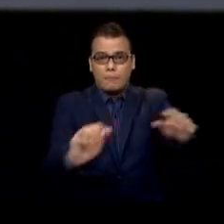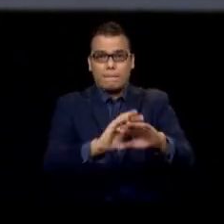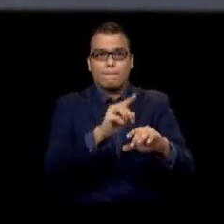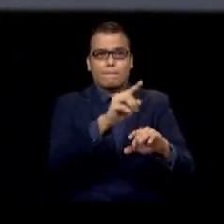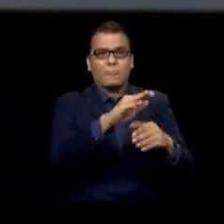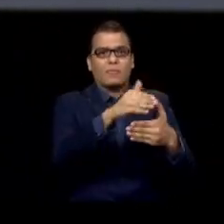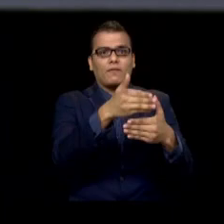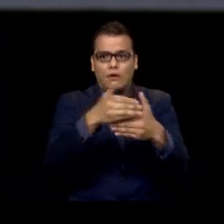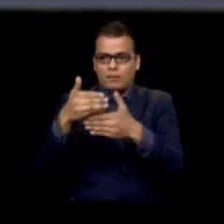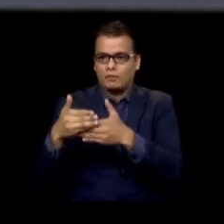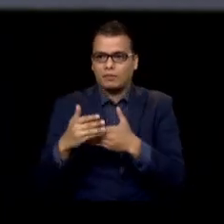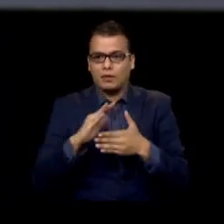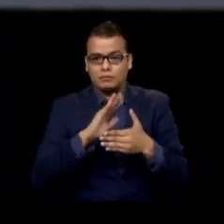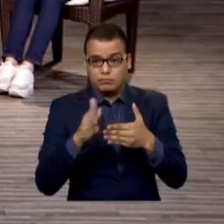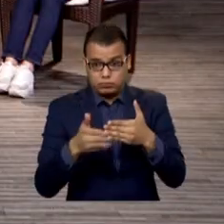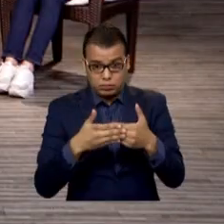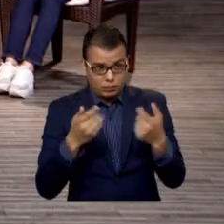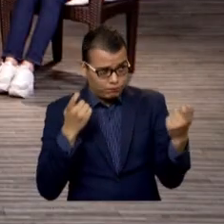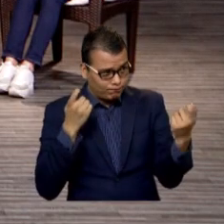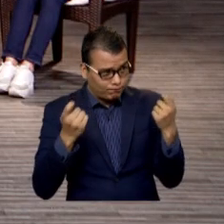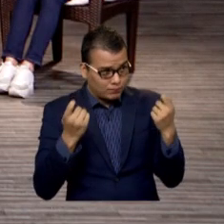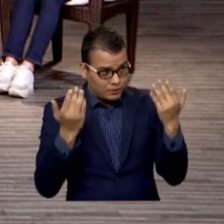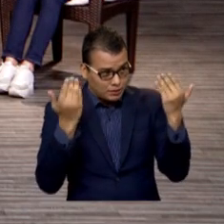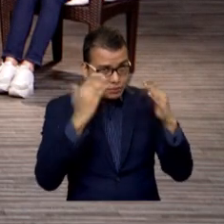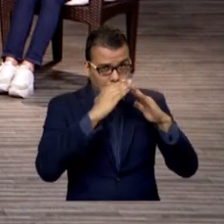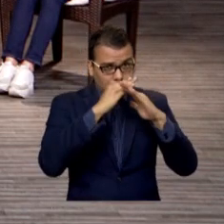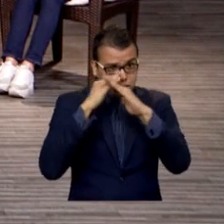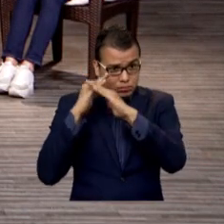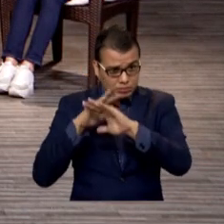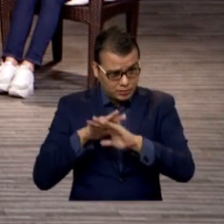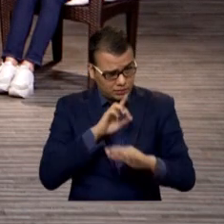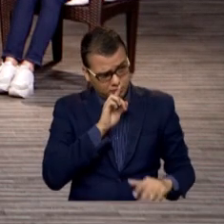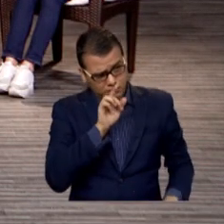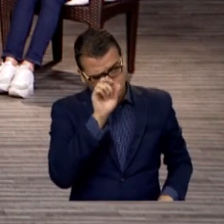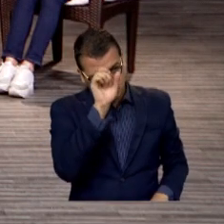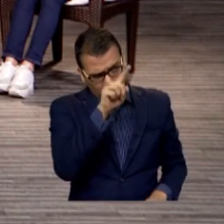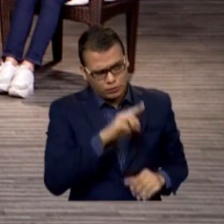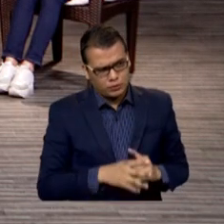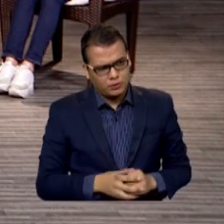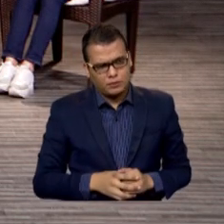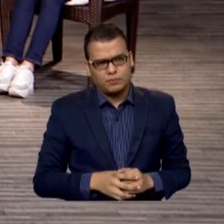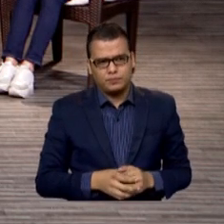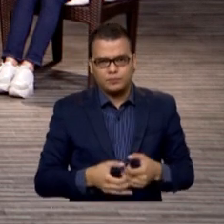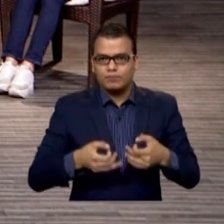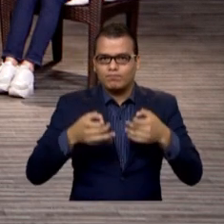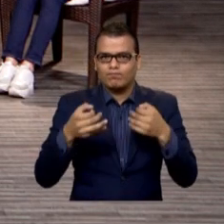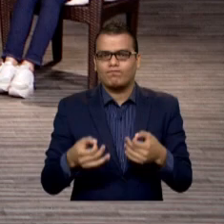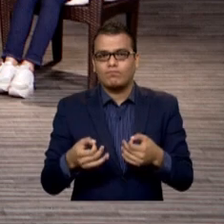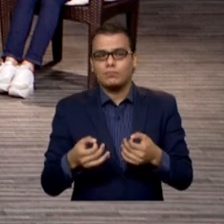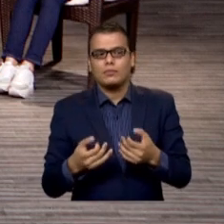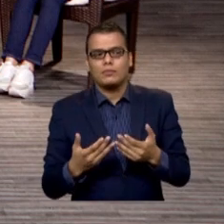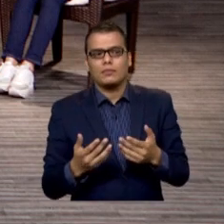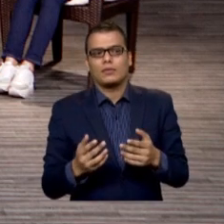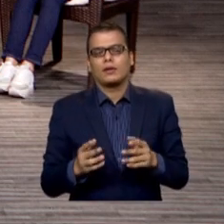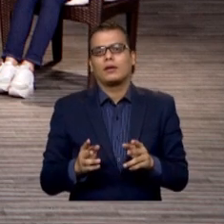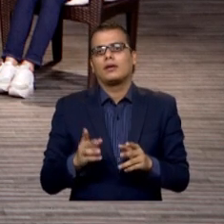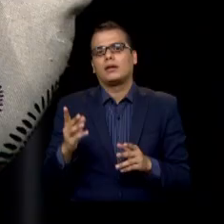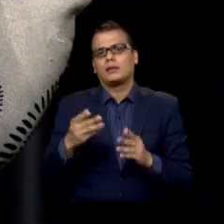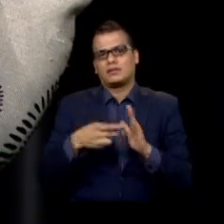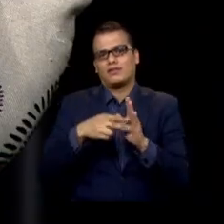parte. ¿Esto ayuda a controlar bastante? Pues realmente lo que evita es el contagio de una persona a persona,